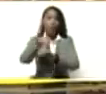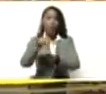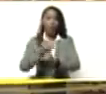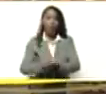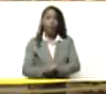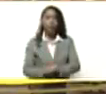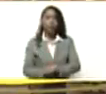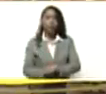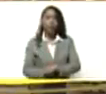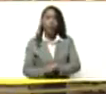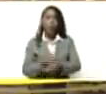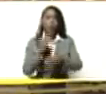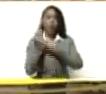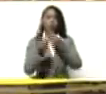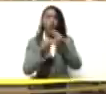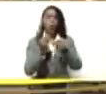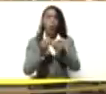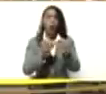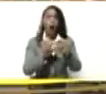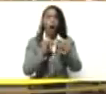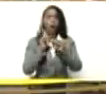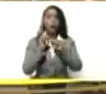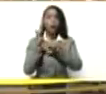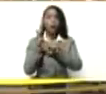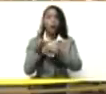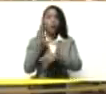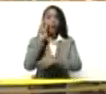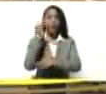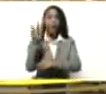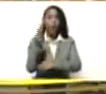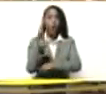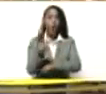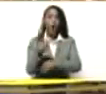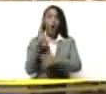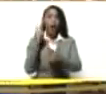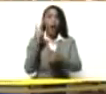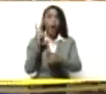el gobierno de los eeuu de norteamérica